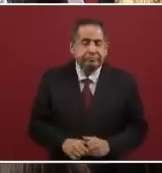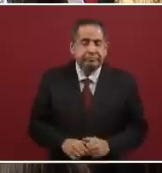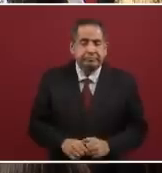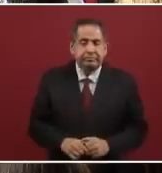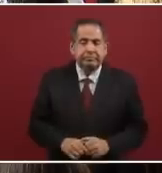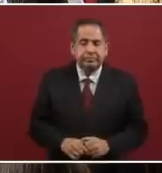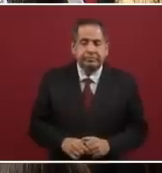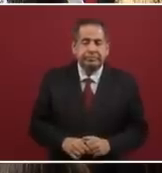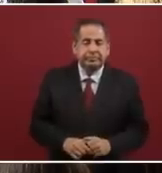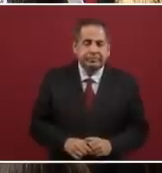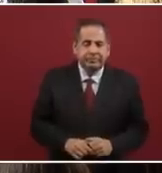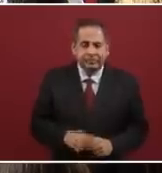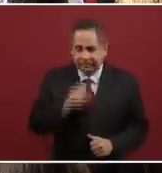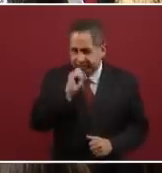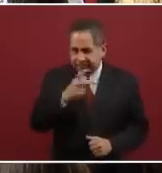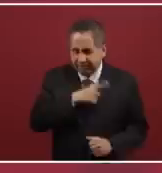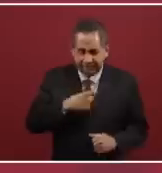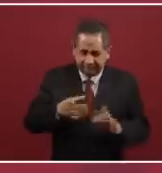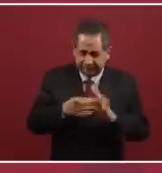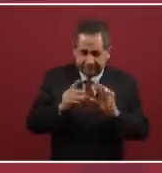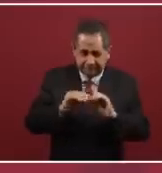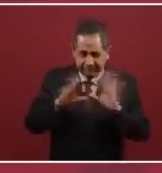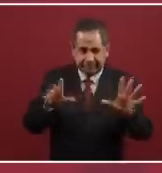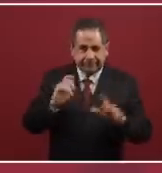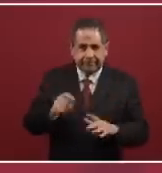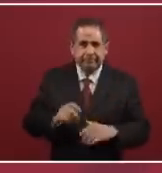Que también eso ya debe de quedar muy claro.